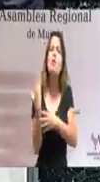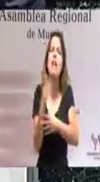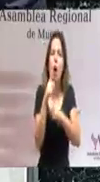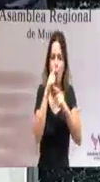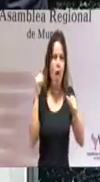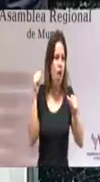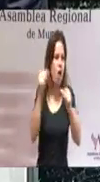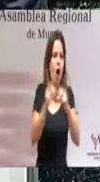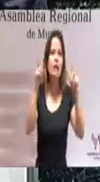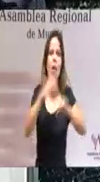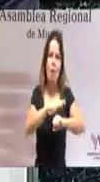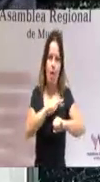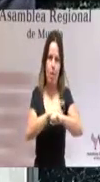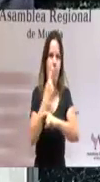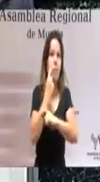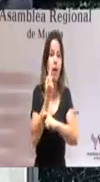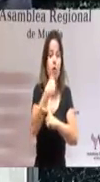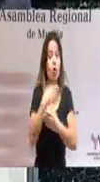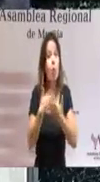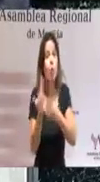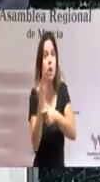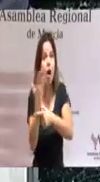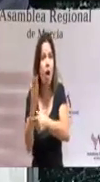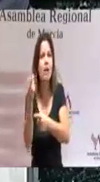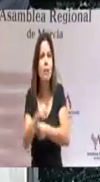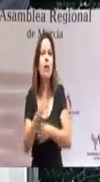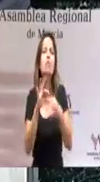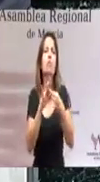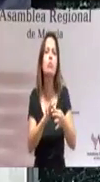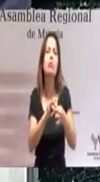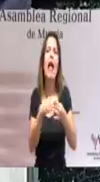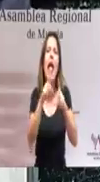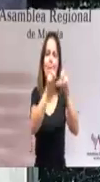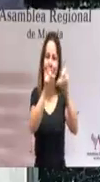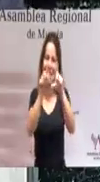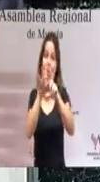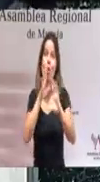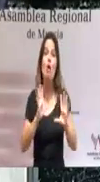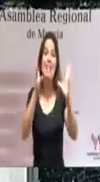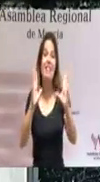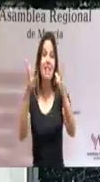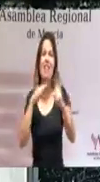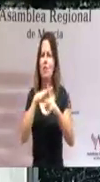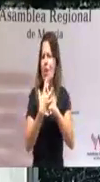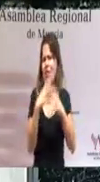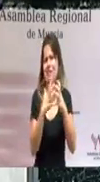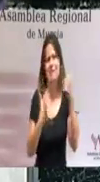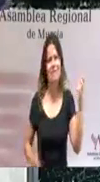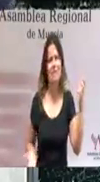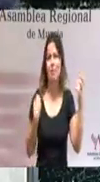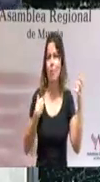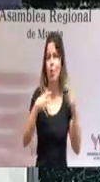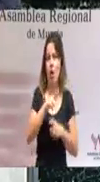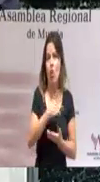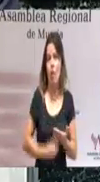año sobre el Mar Menor. Mire usted, hemos hecho también propuestas sobre las empresas para salvar la situación crítica en la que se encuentran en nuestra